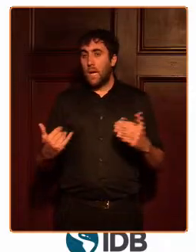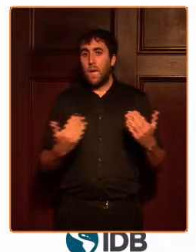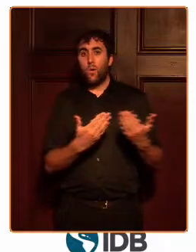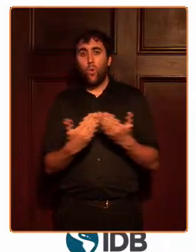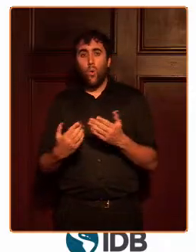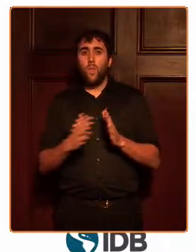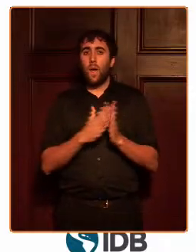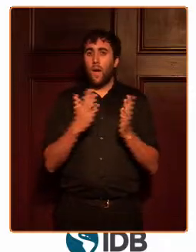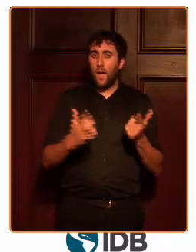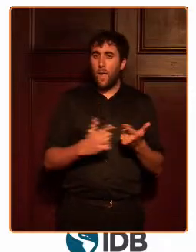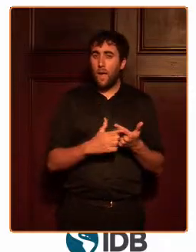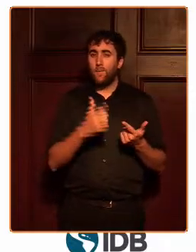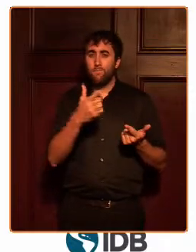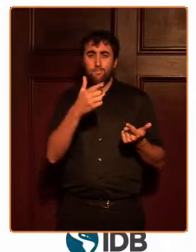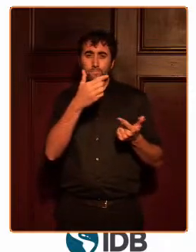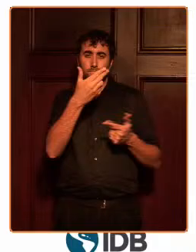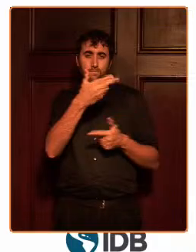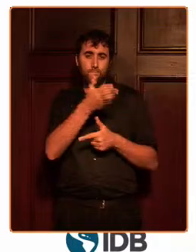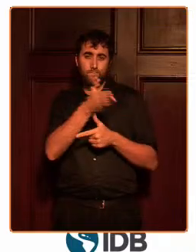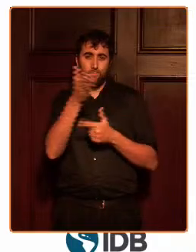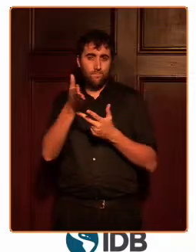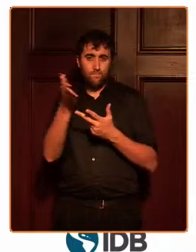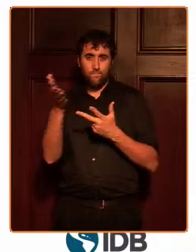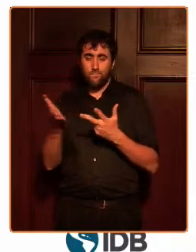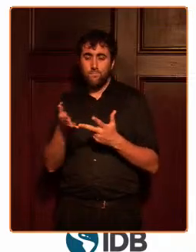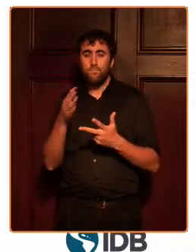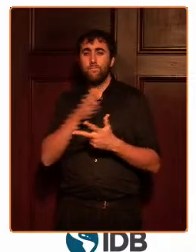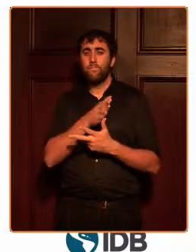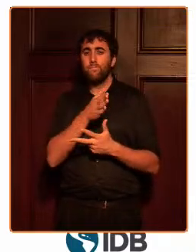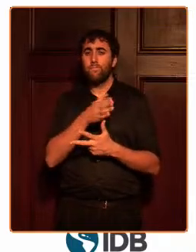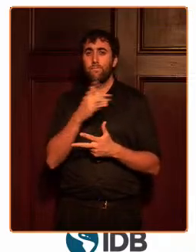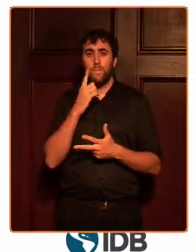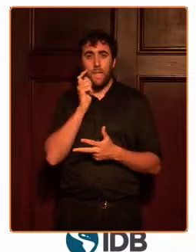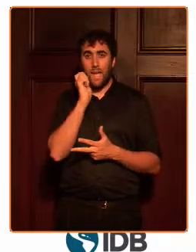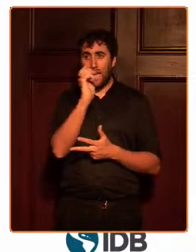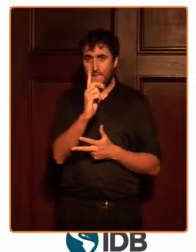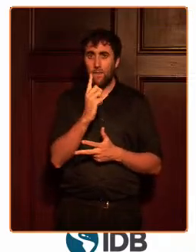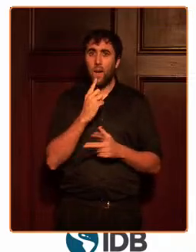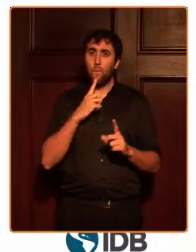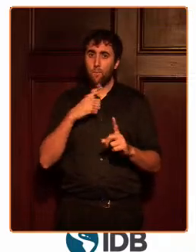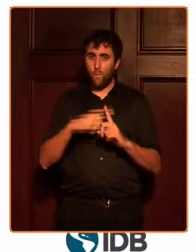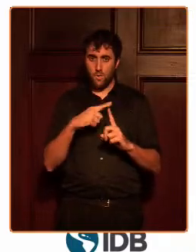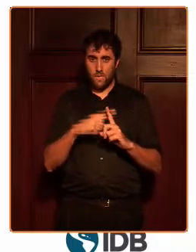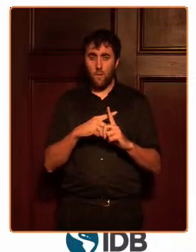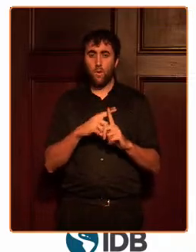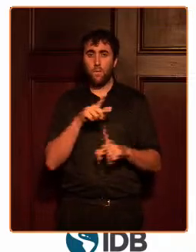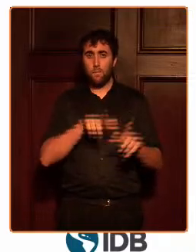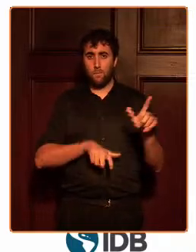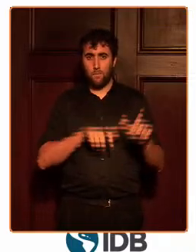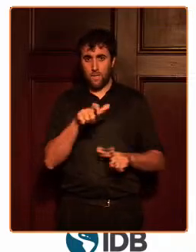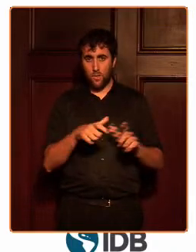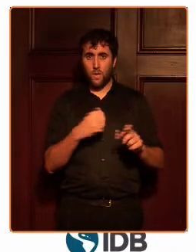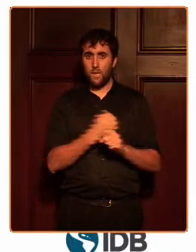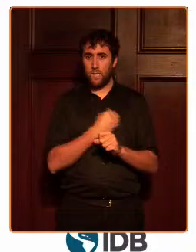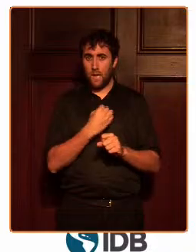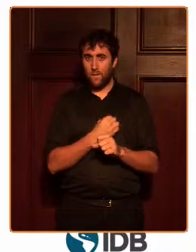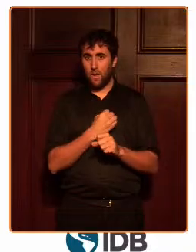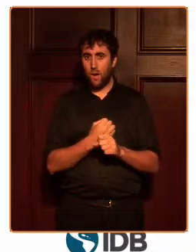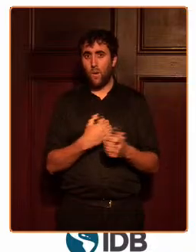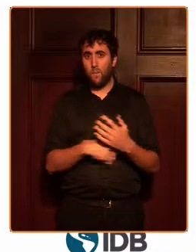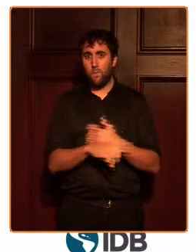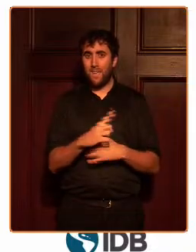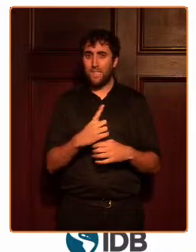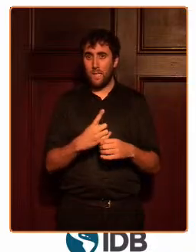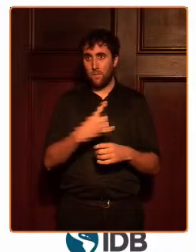Somers o como el de Shearer que dicen que la inteligencia artificial va a beneficiar particularmente los trabajadores con